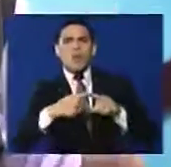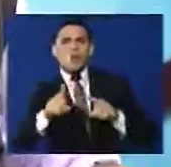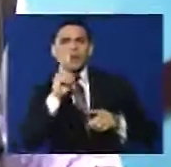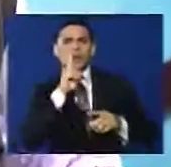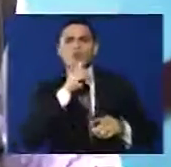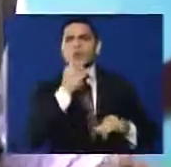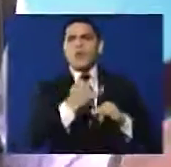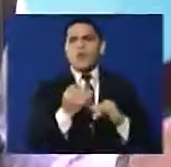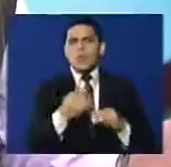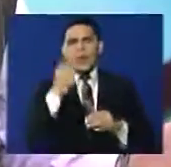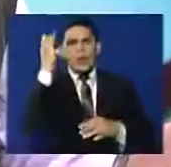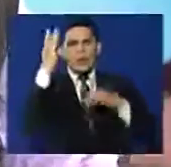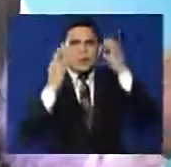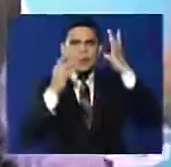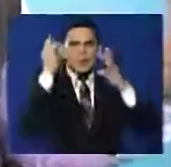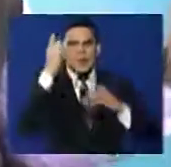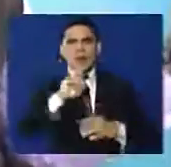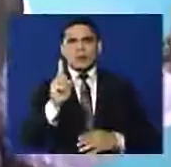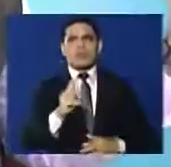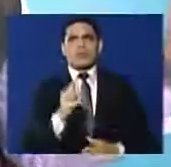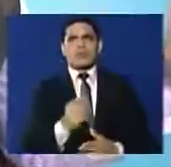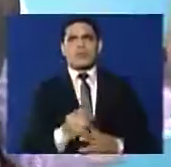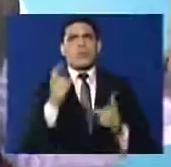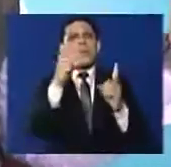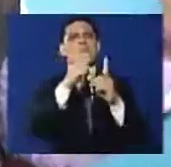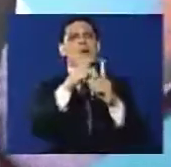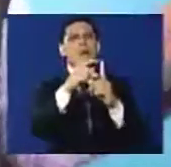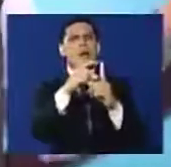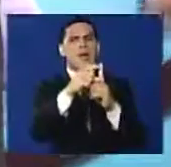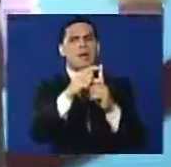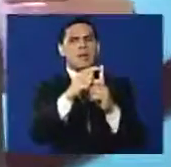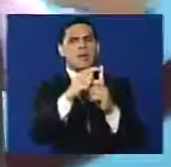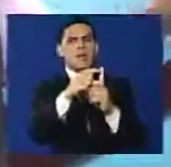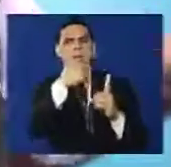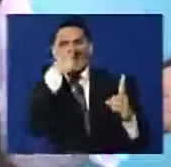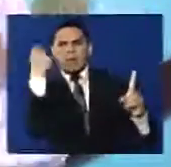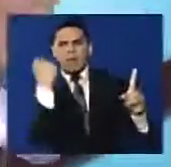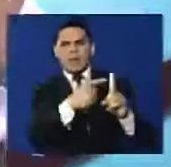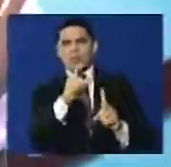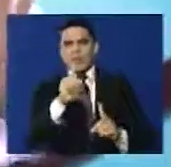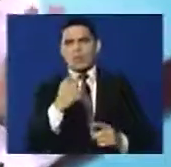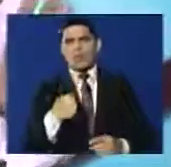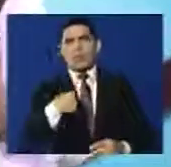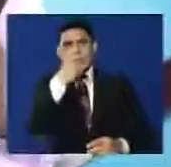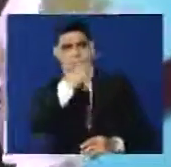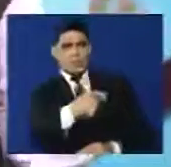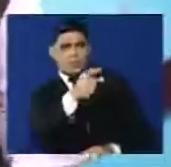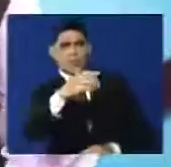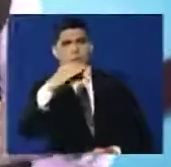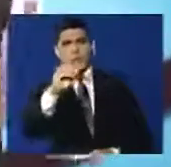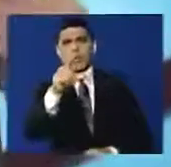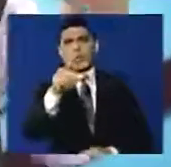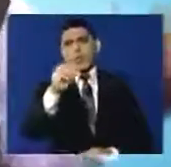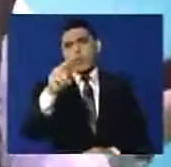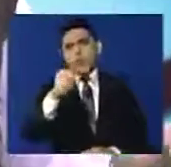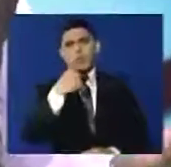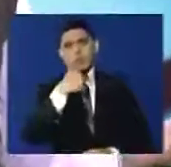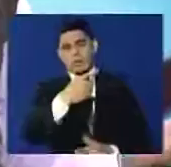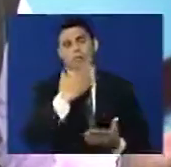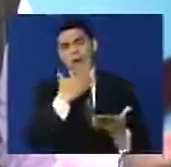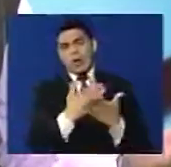no, ni utilizo palabras que descalifican o no. Esa es su versión, yo la respeto, yo